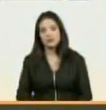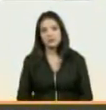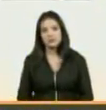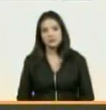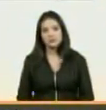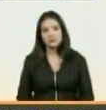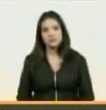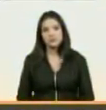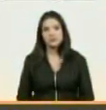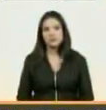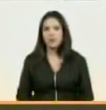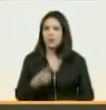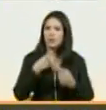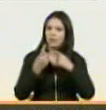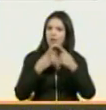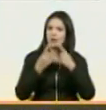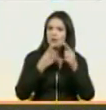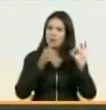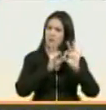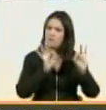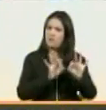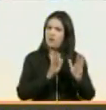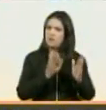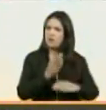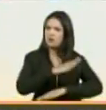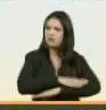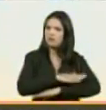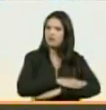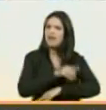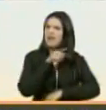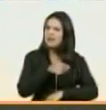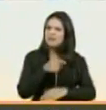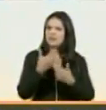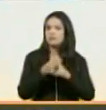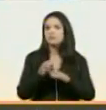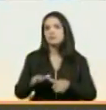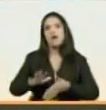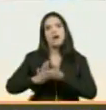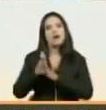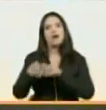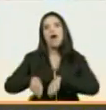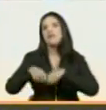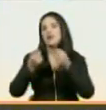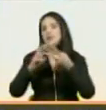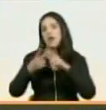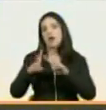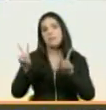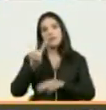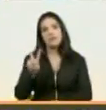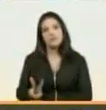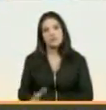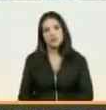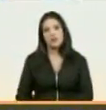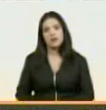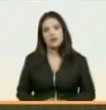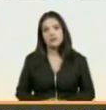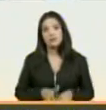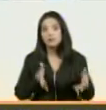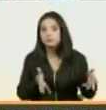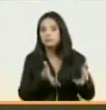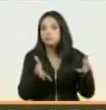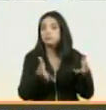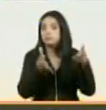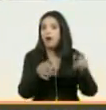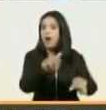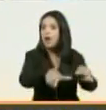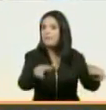Con esas declaraciones, con ese comportamiento, está atentando ella contra la paz de la República, está alentando a los